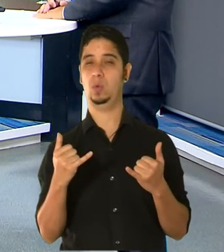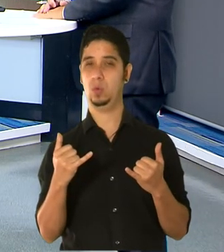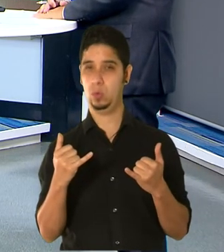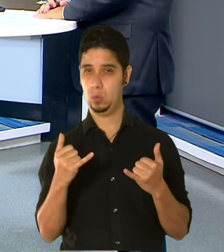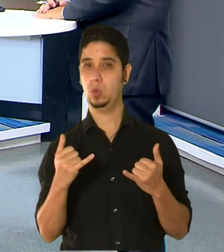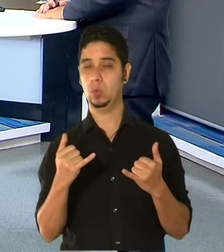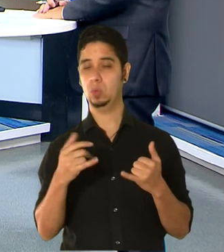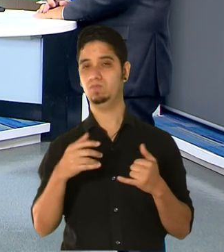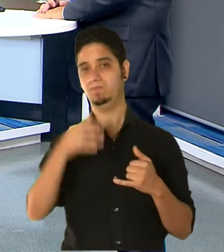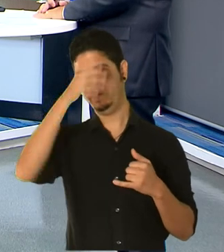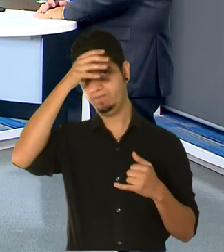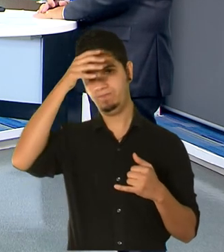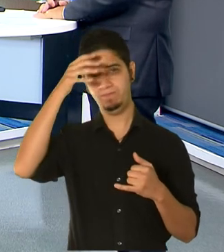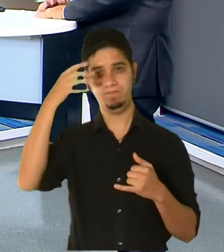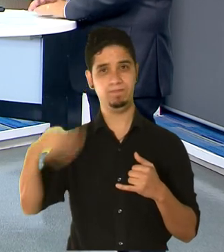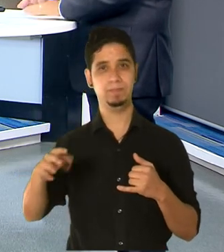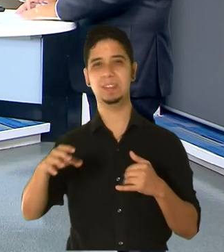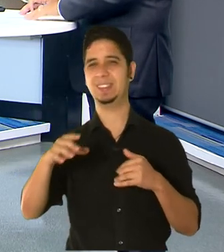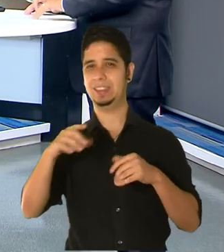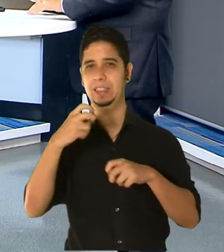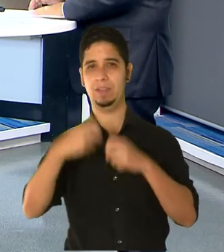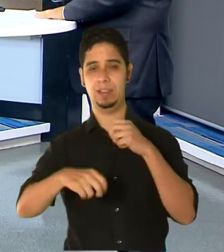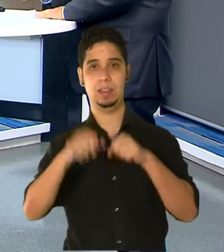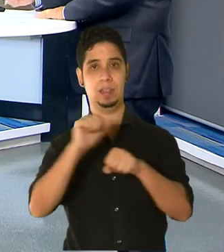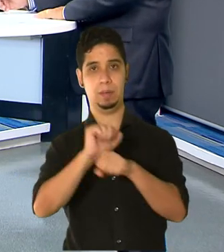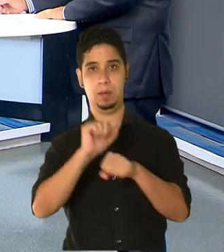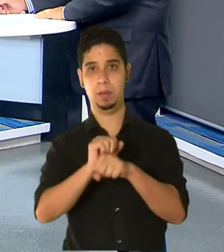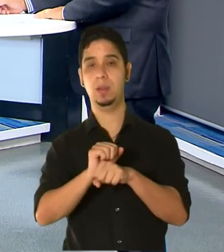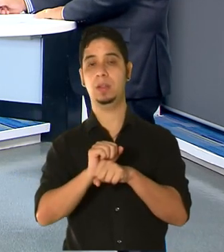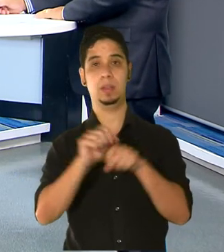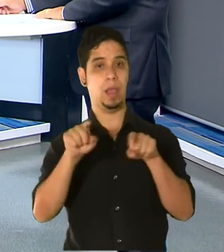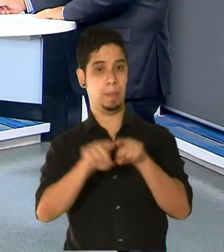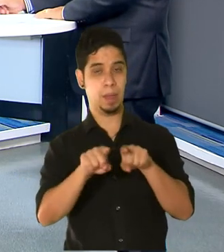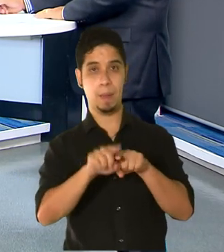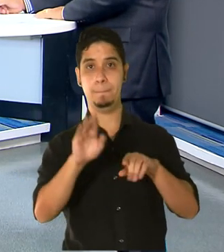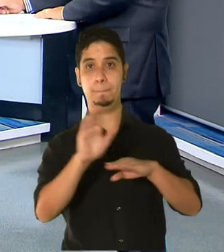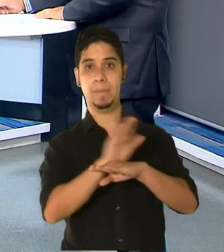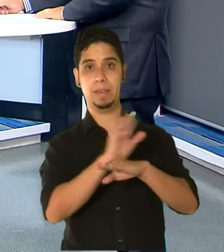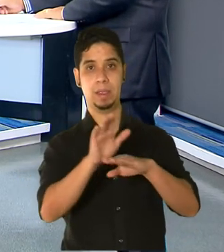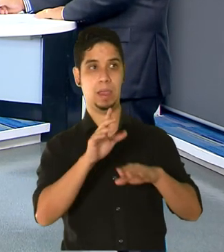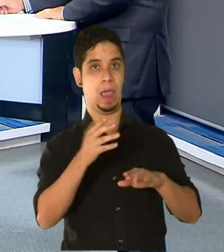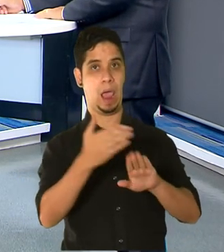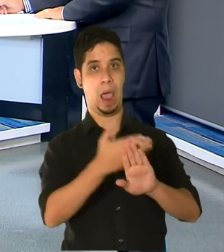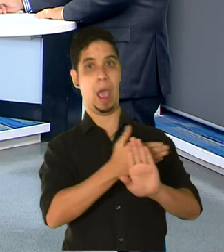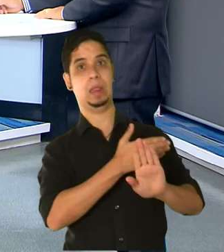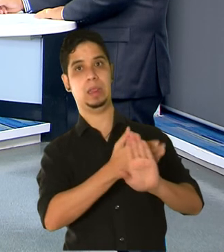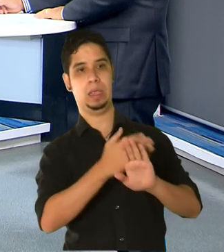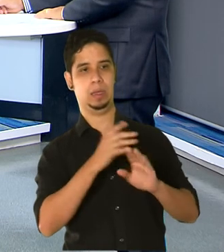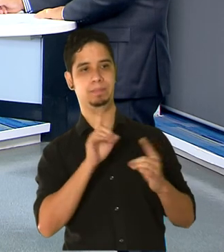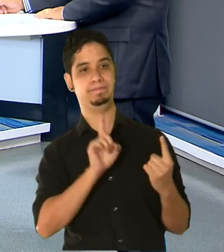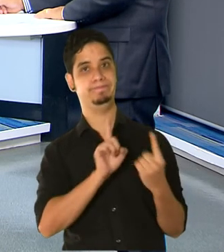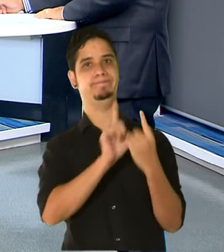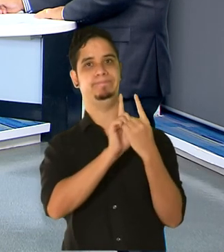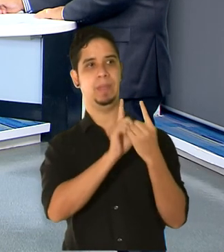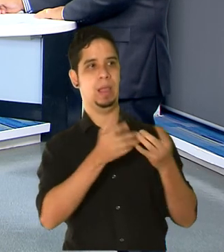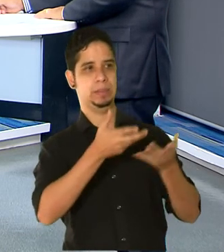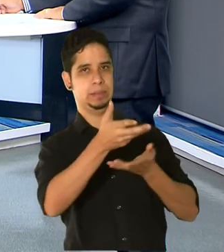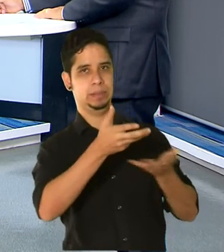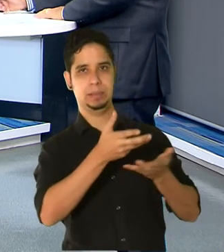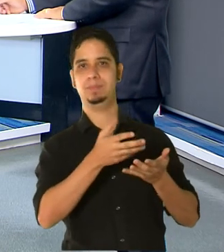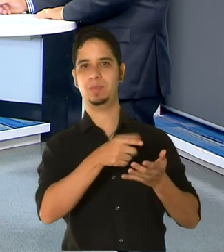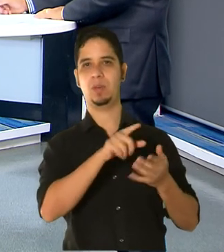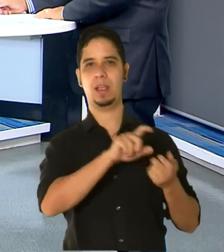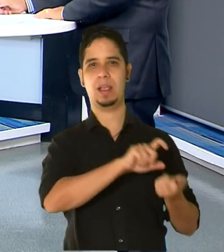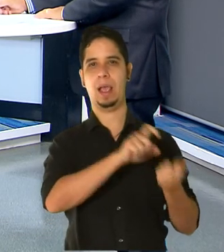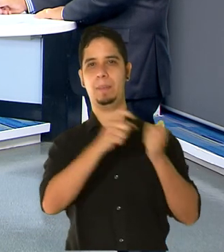trabajoso hemos tenido que cambiar de negocios presenciales a negocios virtuales la mayoría de los empresarios otra